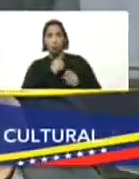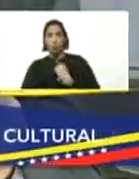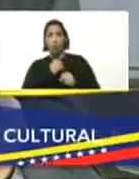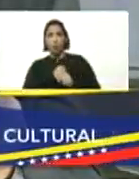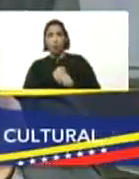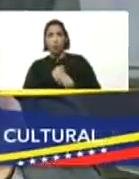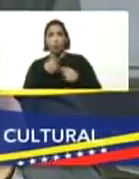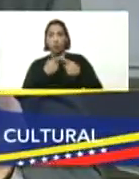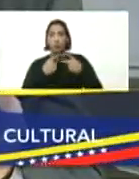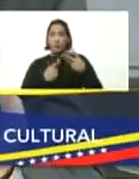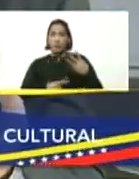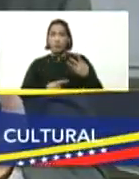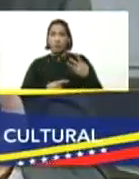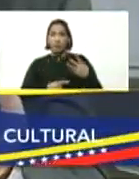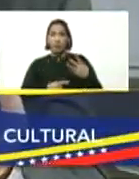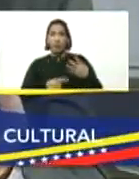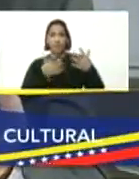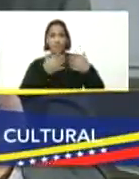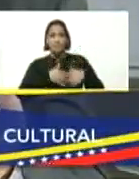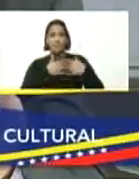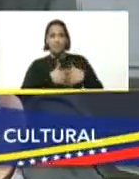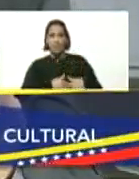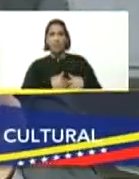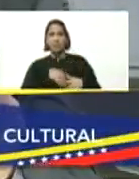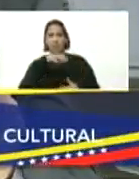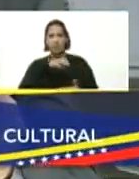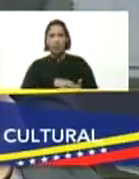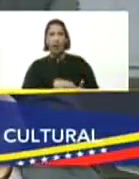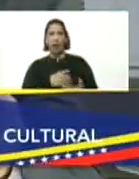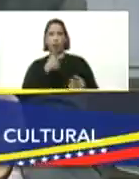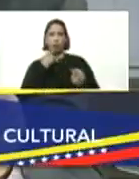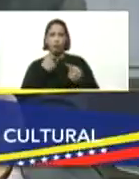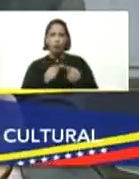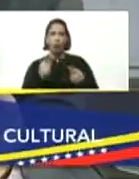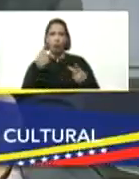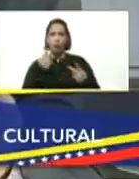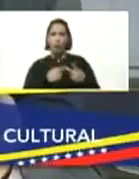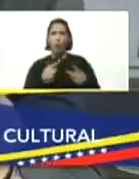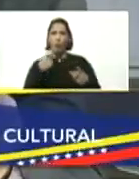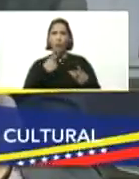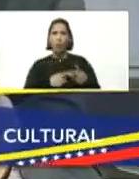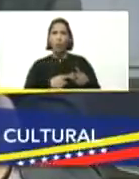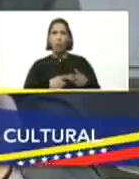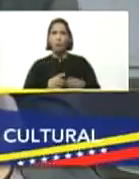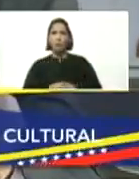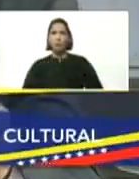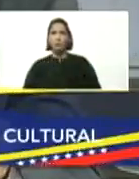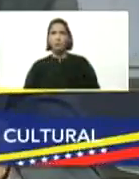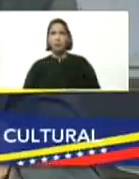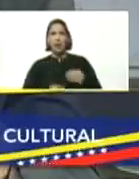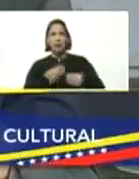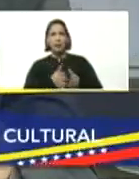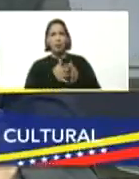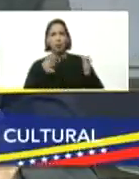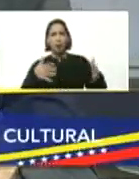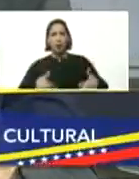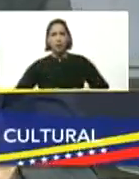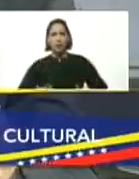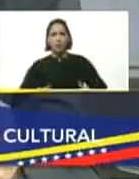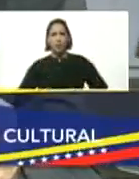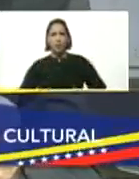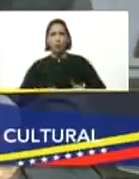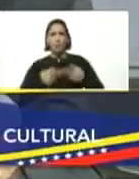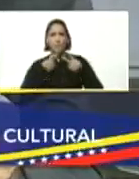las diferentes editoriales del Estado como Monte Ávila, El Perro de la Rana, Biblioteca Ayacucho, hacemos un gran esfuerzo en publicarlos en